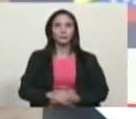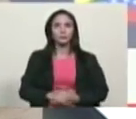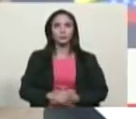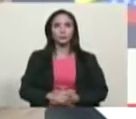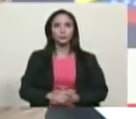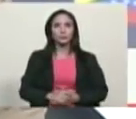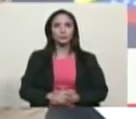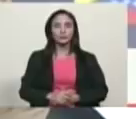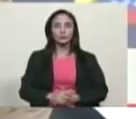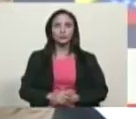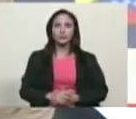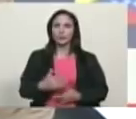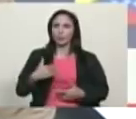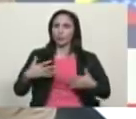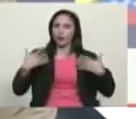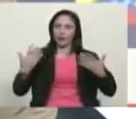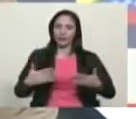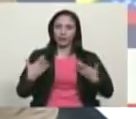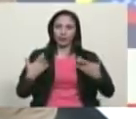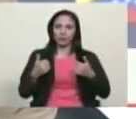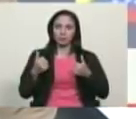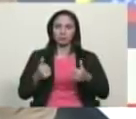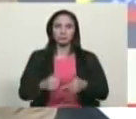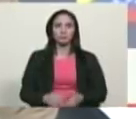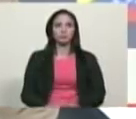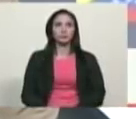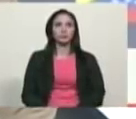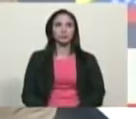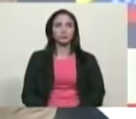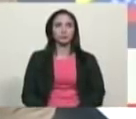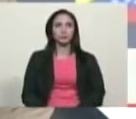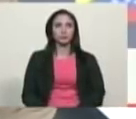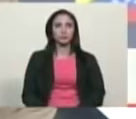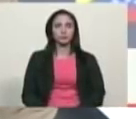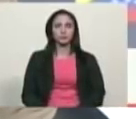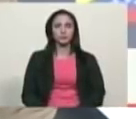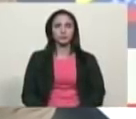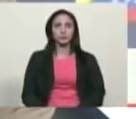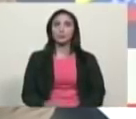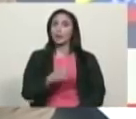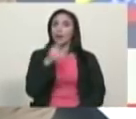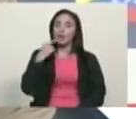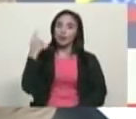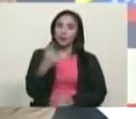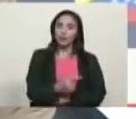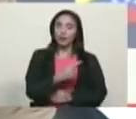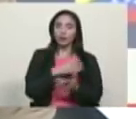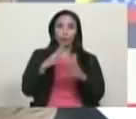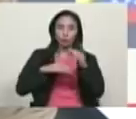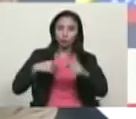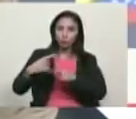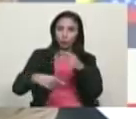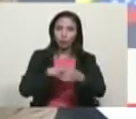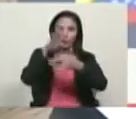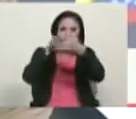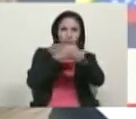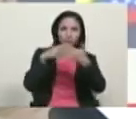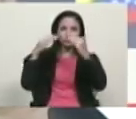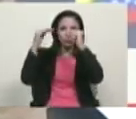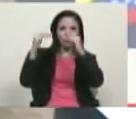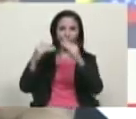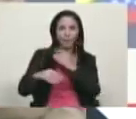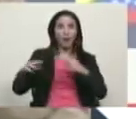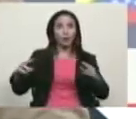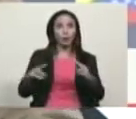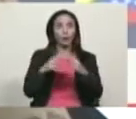Estamos muy complacidos, contentos. Y creo que tiene que haber una programación permanente para